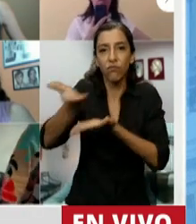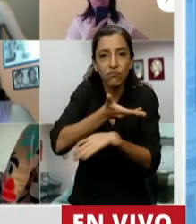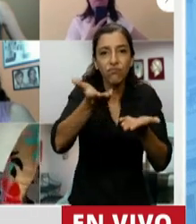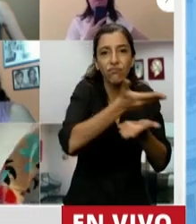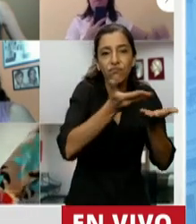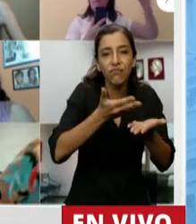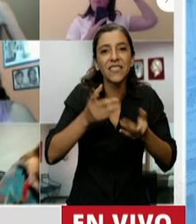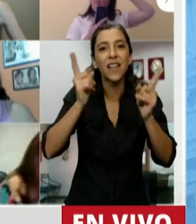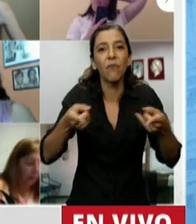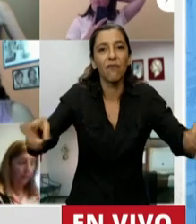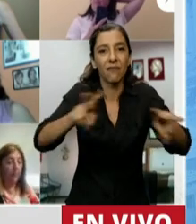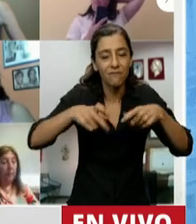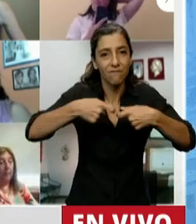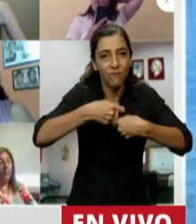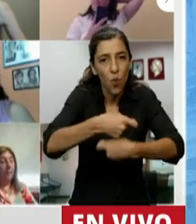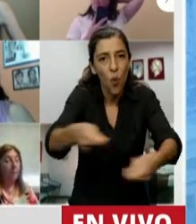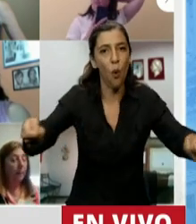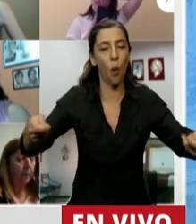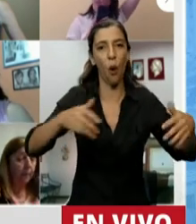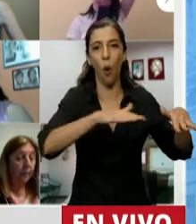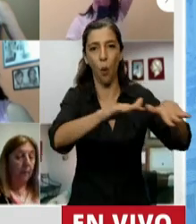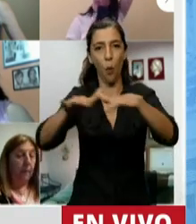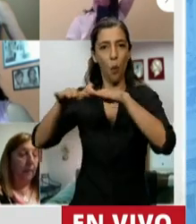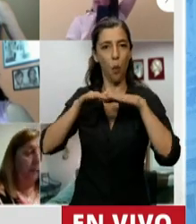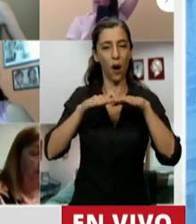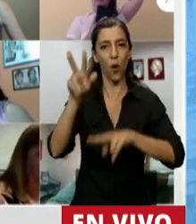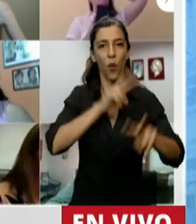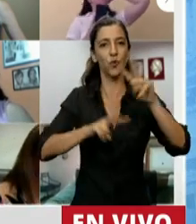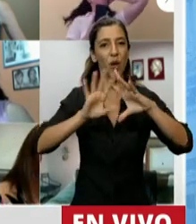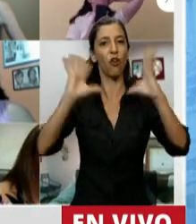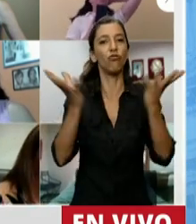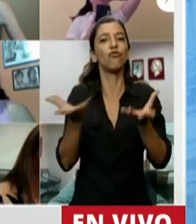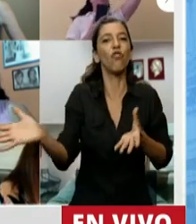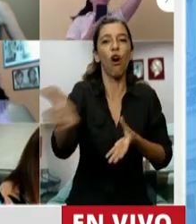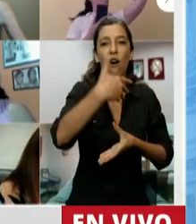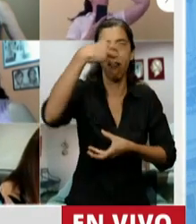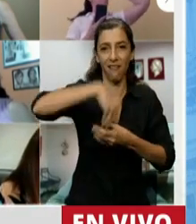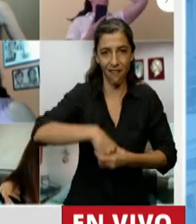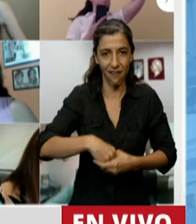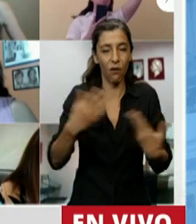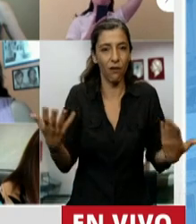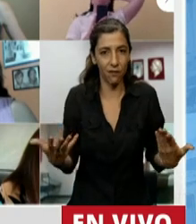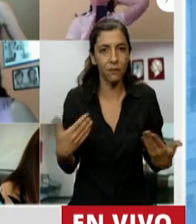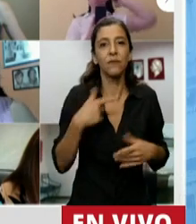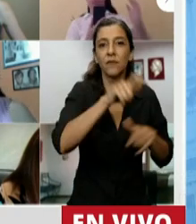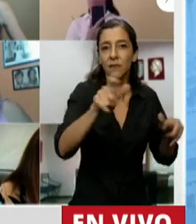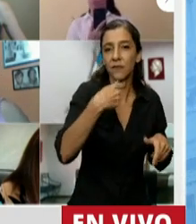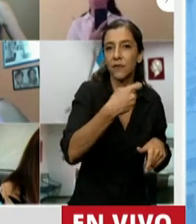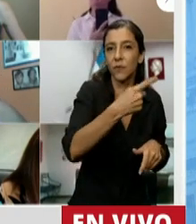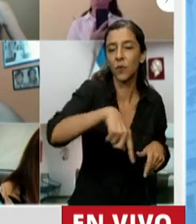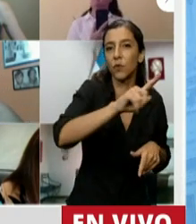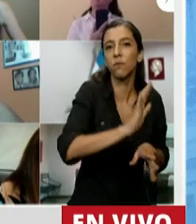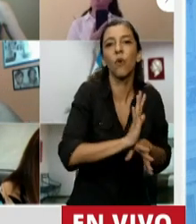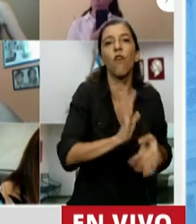y distributivo, que avance hacia la universalidad. Sustentabilidad para que las jubilaciones sean parte de una